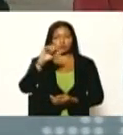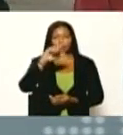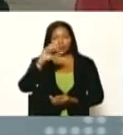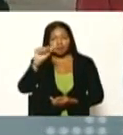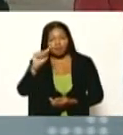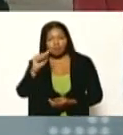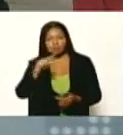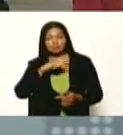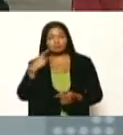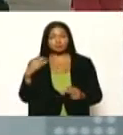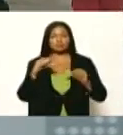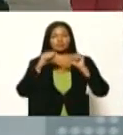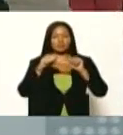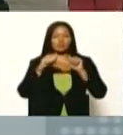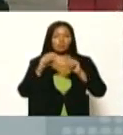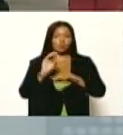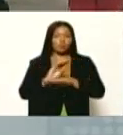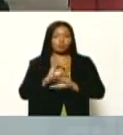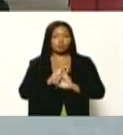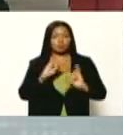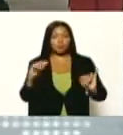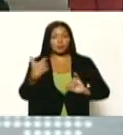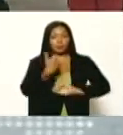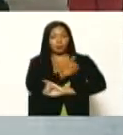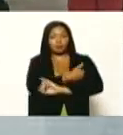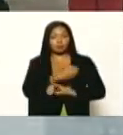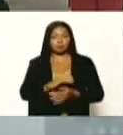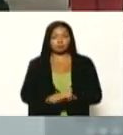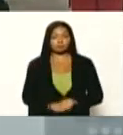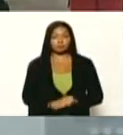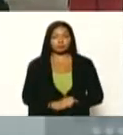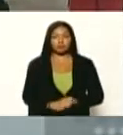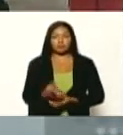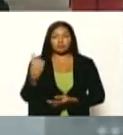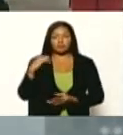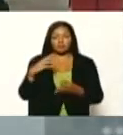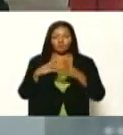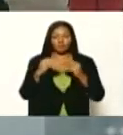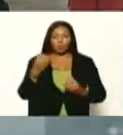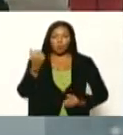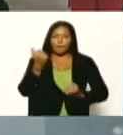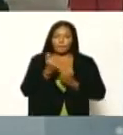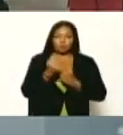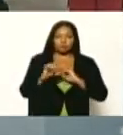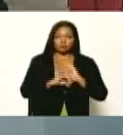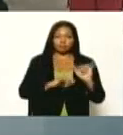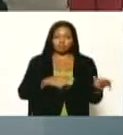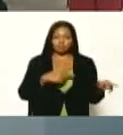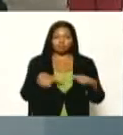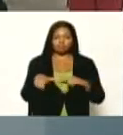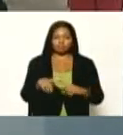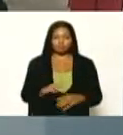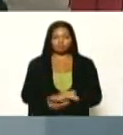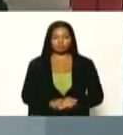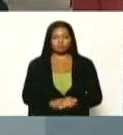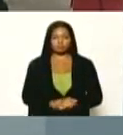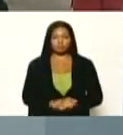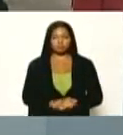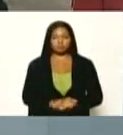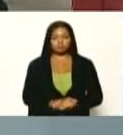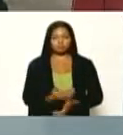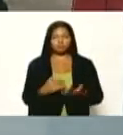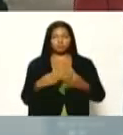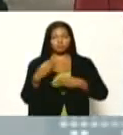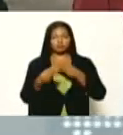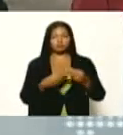cuidando, pero ya vacunado. Así que bueno, cuenten con todo ese apoyo. Y va saliendo